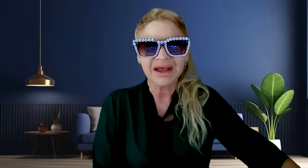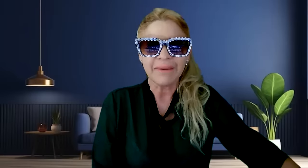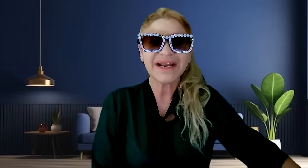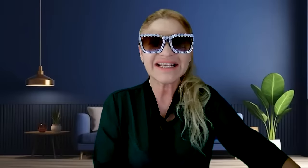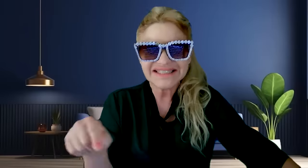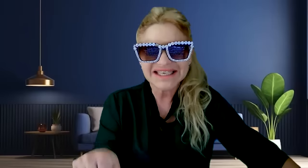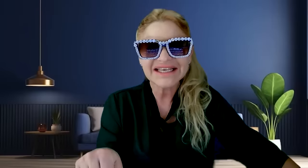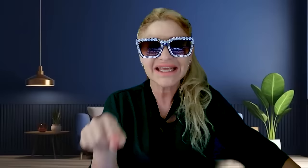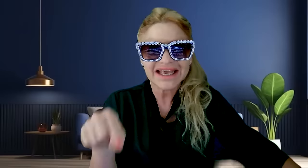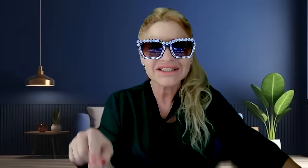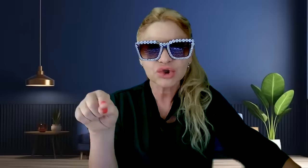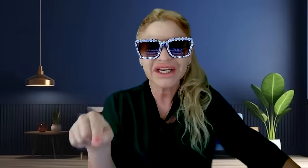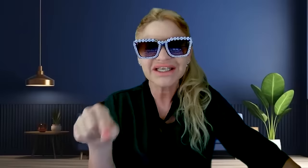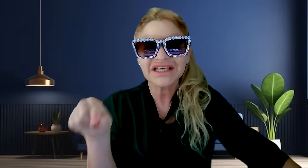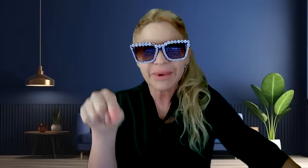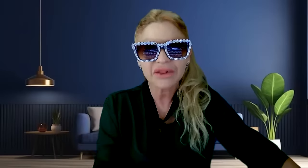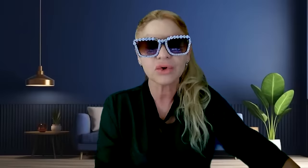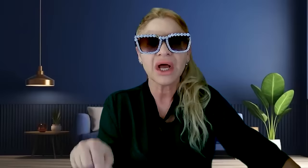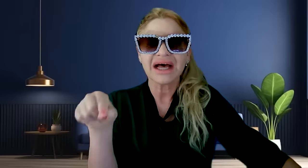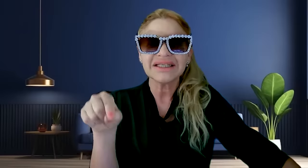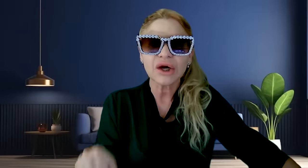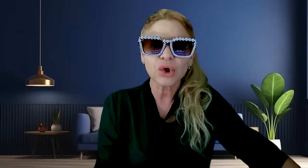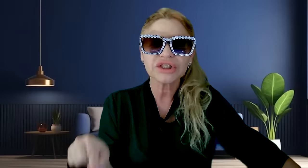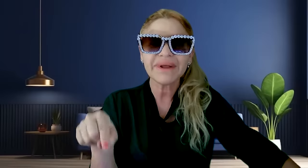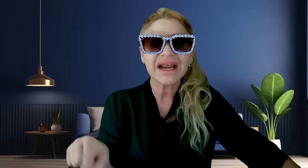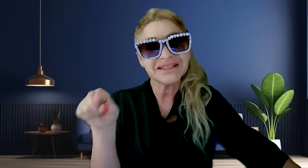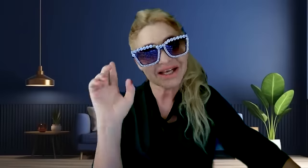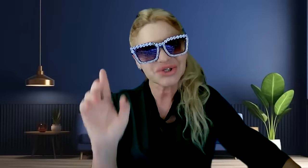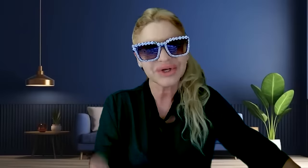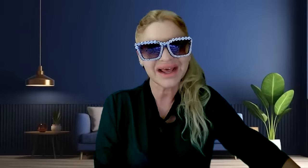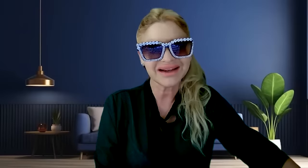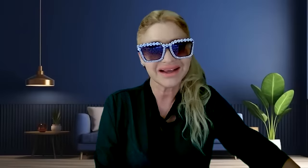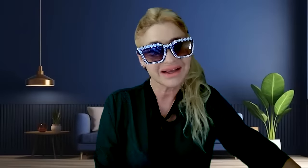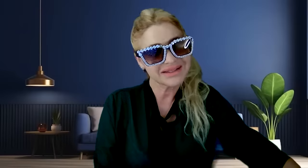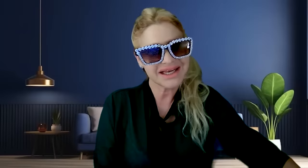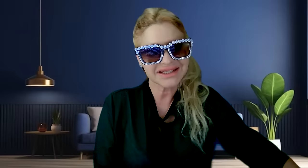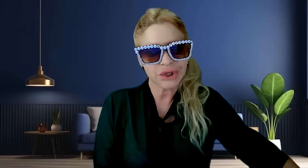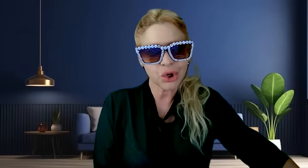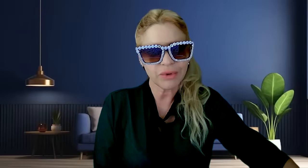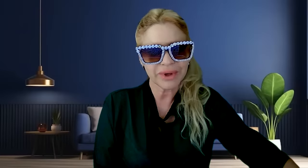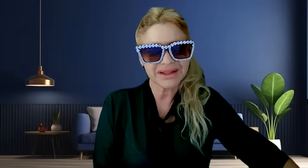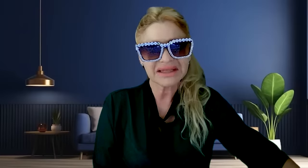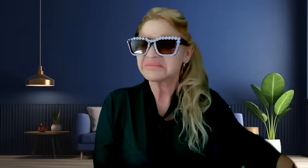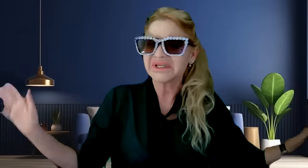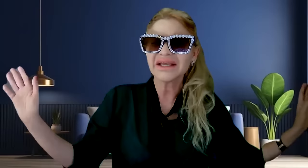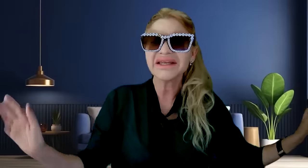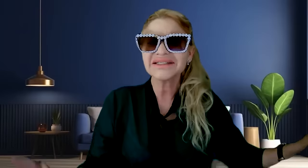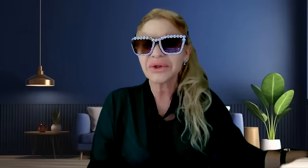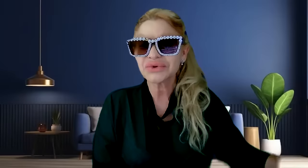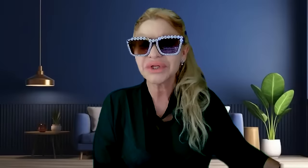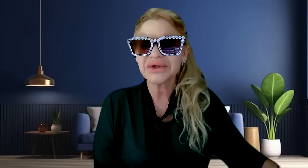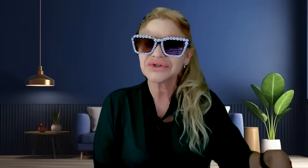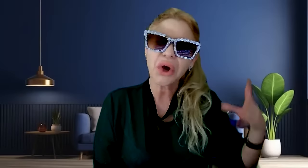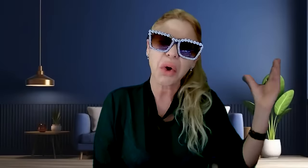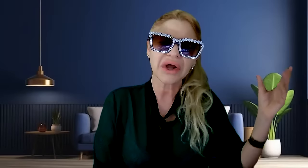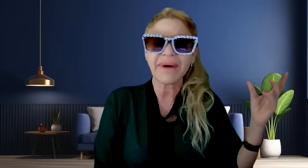Zaharova para exigir que esto tiene que ser llevado ante la Corte Penal Internacional, ya es el colmo, ¿verdad? Y aquí en